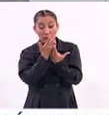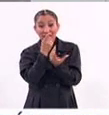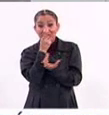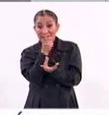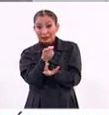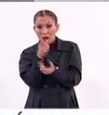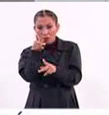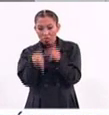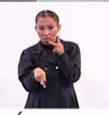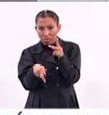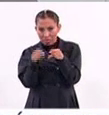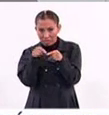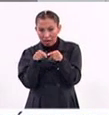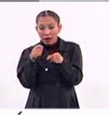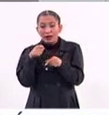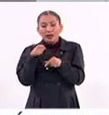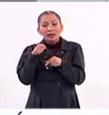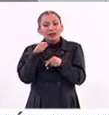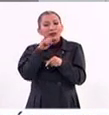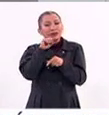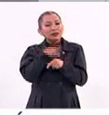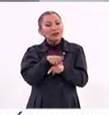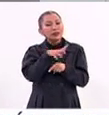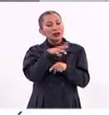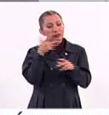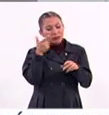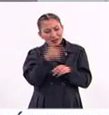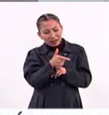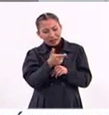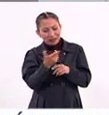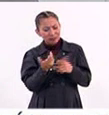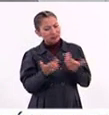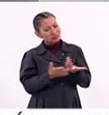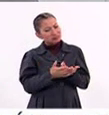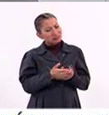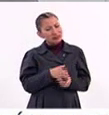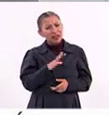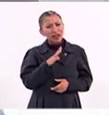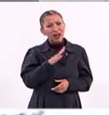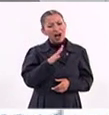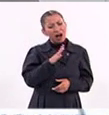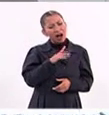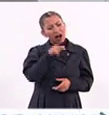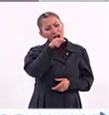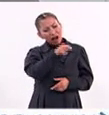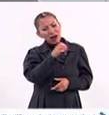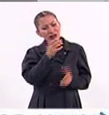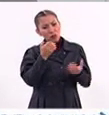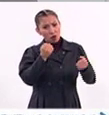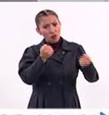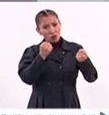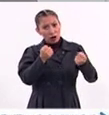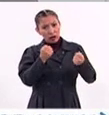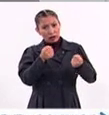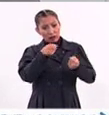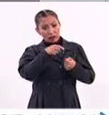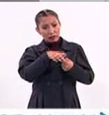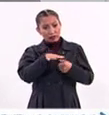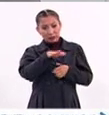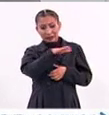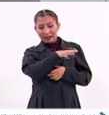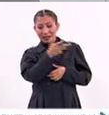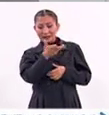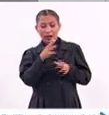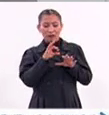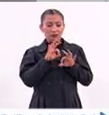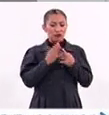dice que es trunco, y al mismo tiempo te das cuenta de digamos, de la presencia tan fuerte y de